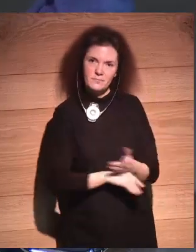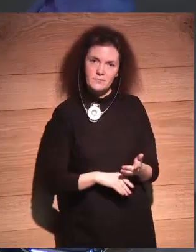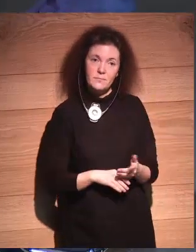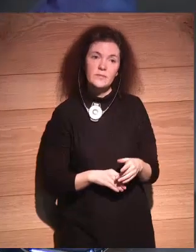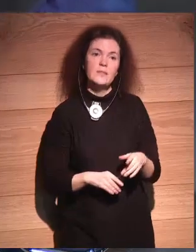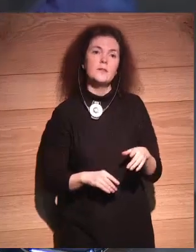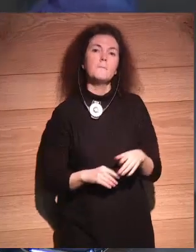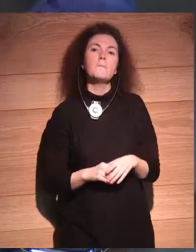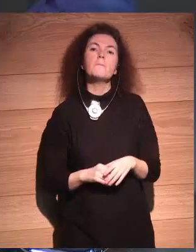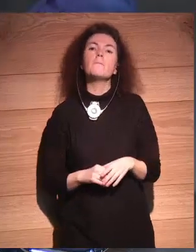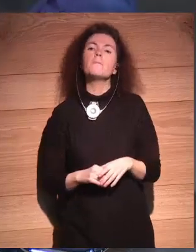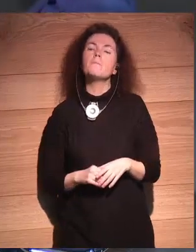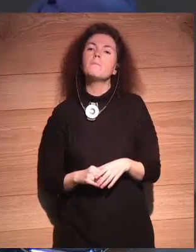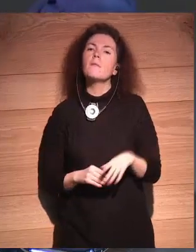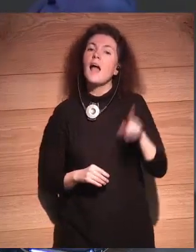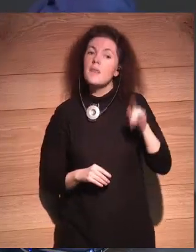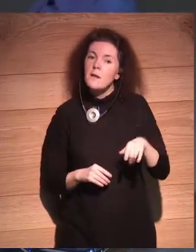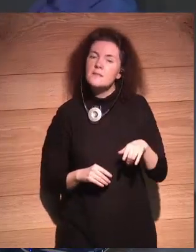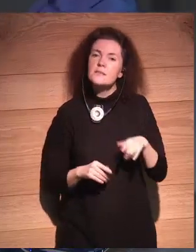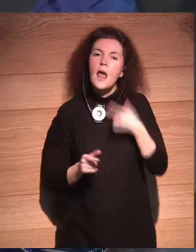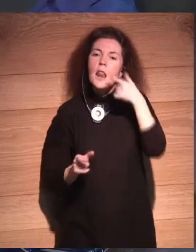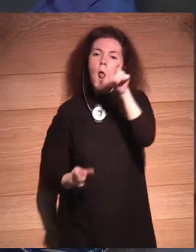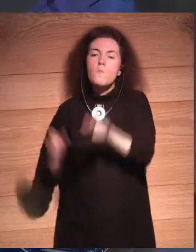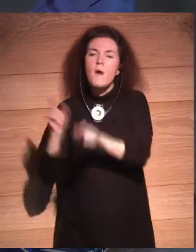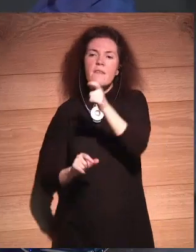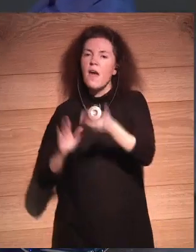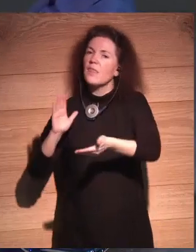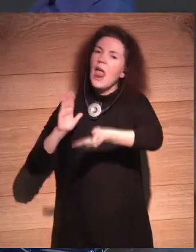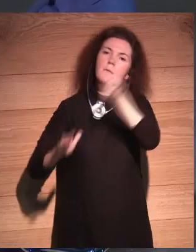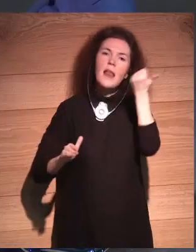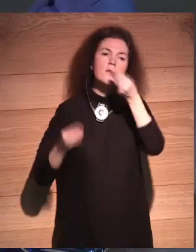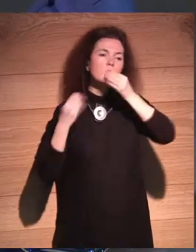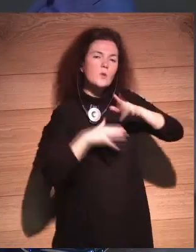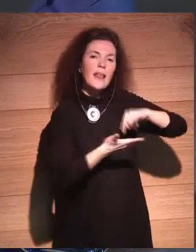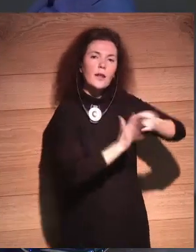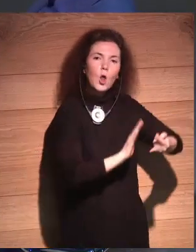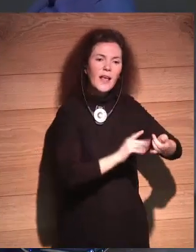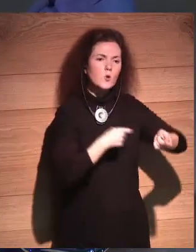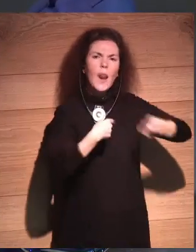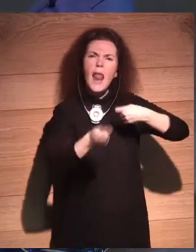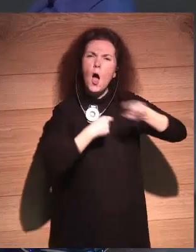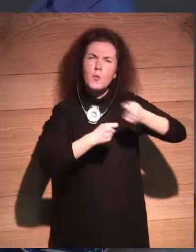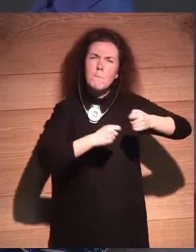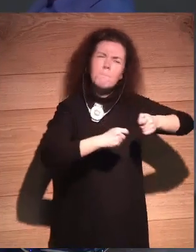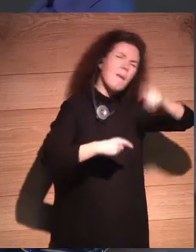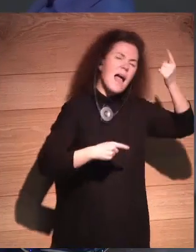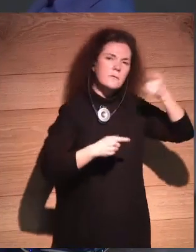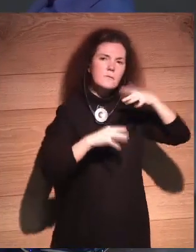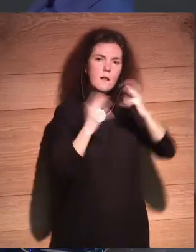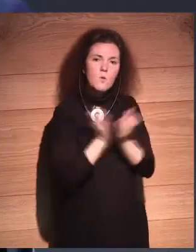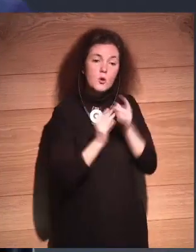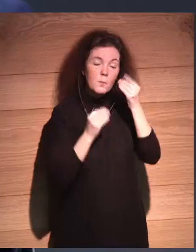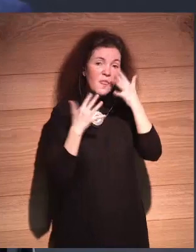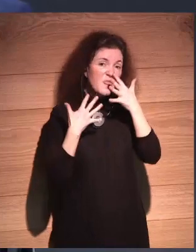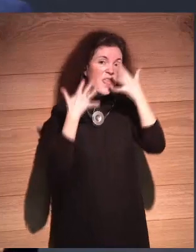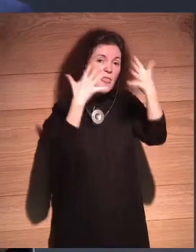Además, es que eliminar la humanidad y sustituirla con tecnología es el mayor negocio del mundo, así que en 10 años me puedo